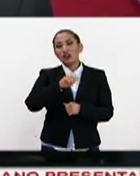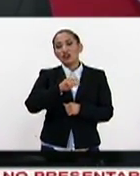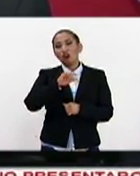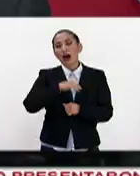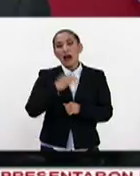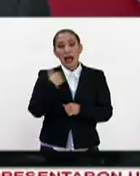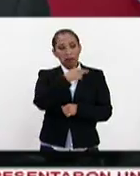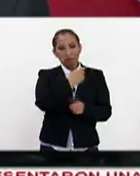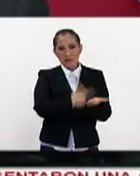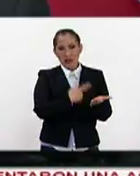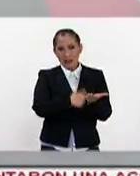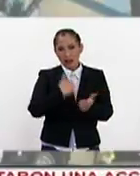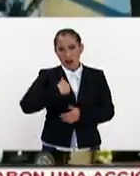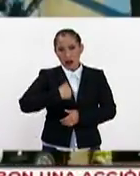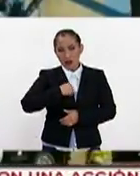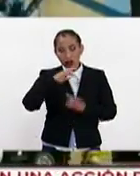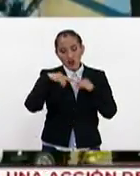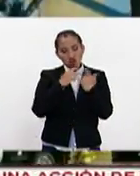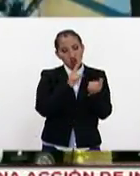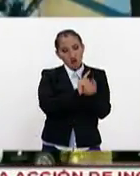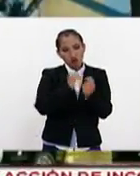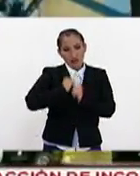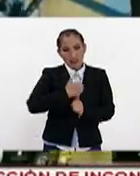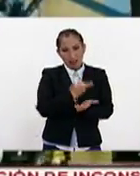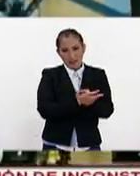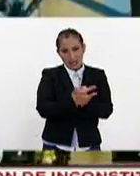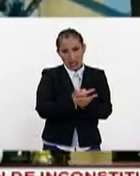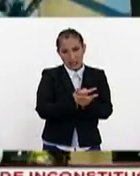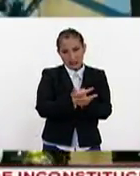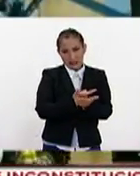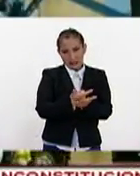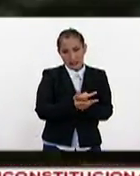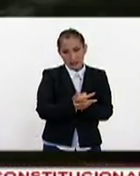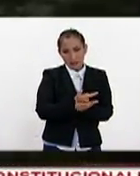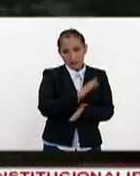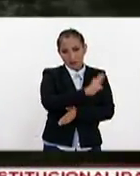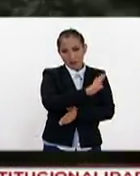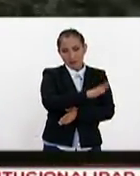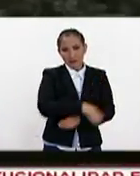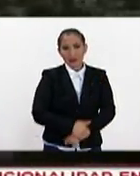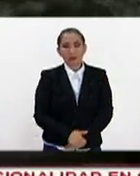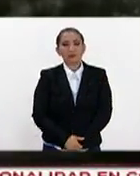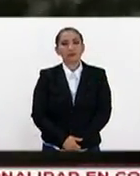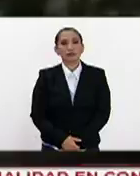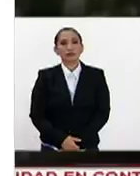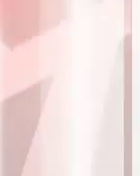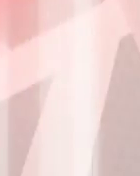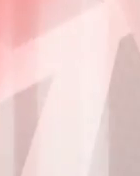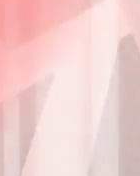desde Canadá, donde se reunió con el ministro de Finanzas, Bill Monroe.